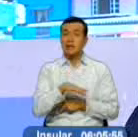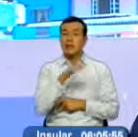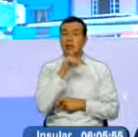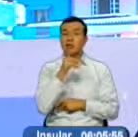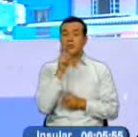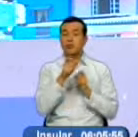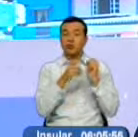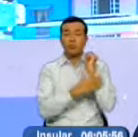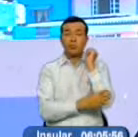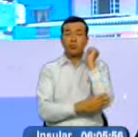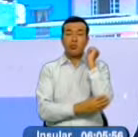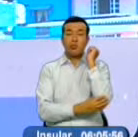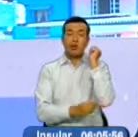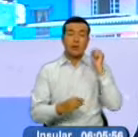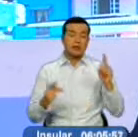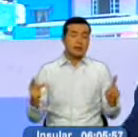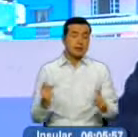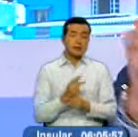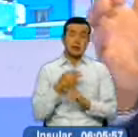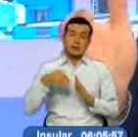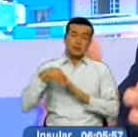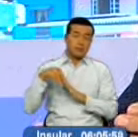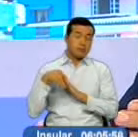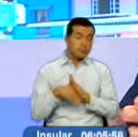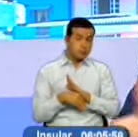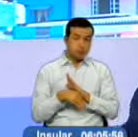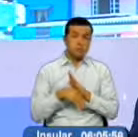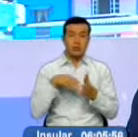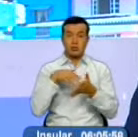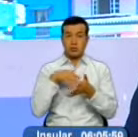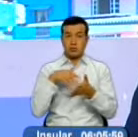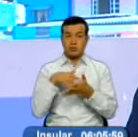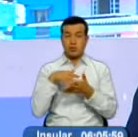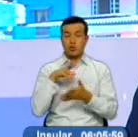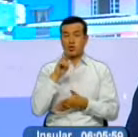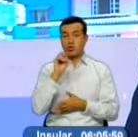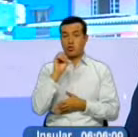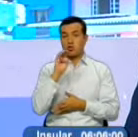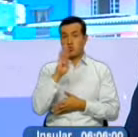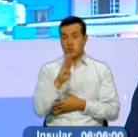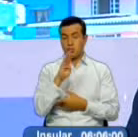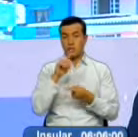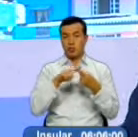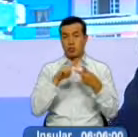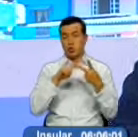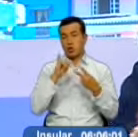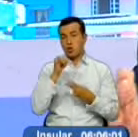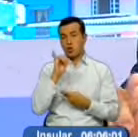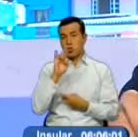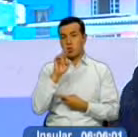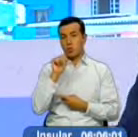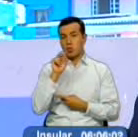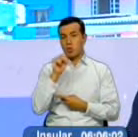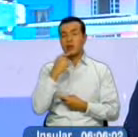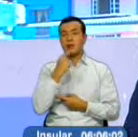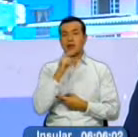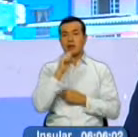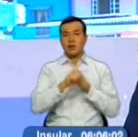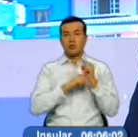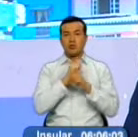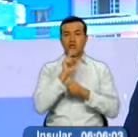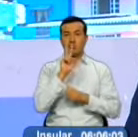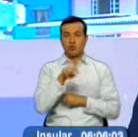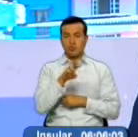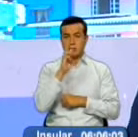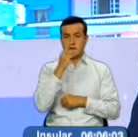son justamente los pobres y la clase media. Hay un estudio reciente de Robos y Juan Ponce que demuestran que en el año 2016,